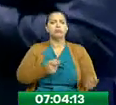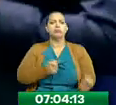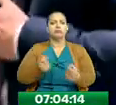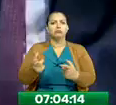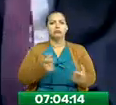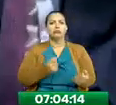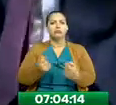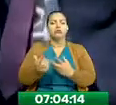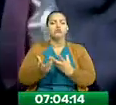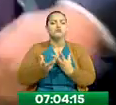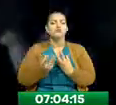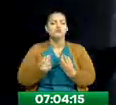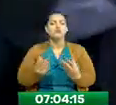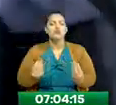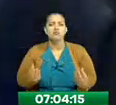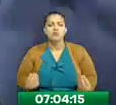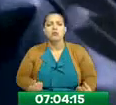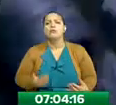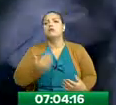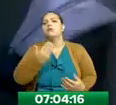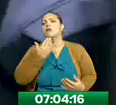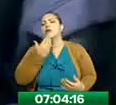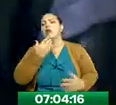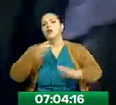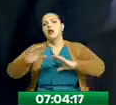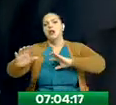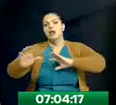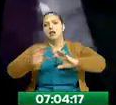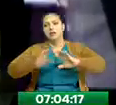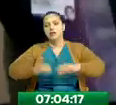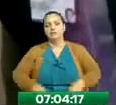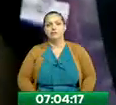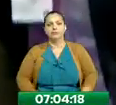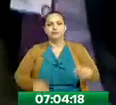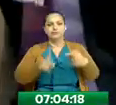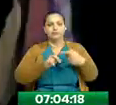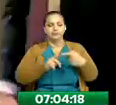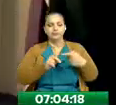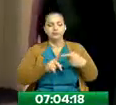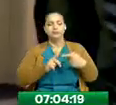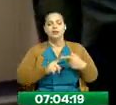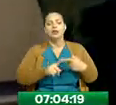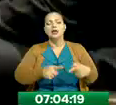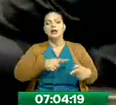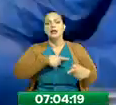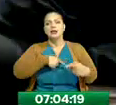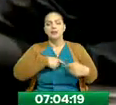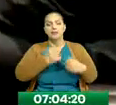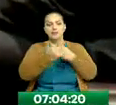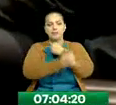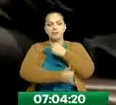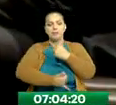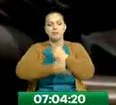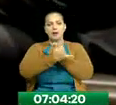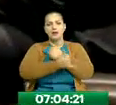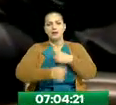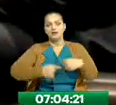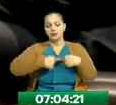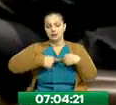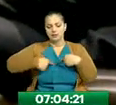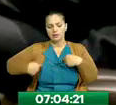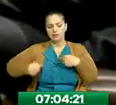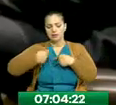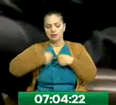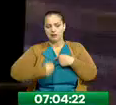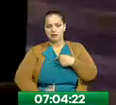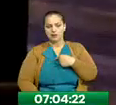En el marco del Foro Económico Mundial de Davos en Suiza, el presidente Lenín Moreno mantuvo una reunión multilateral con el presidente del